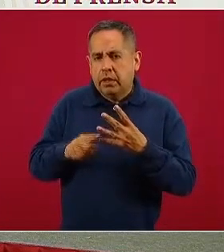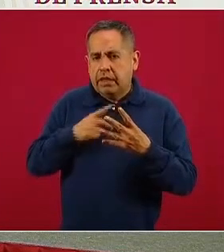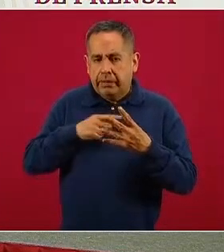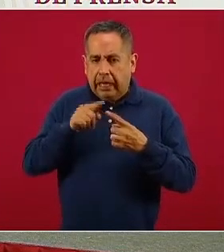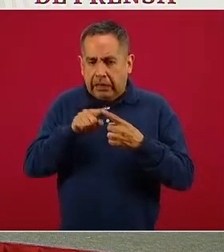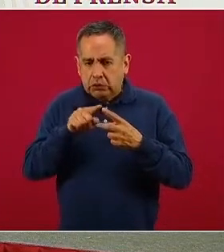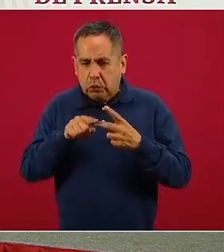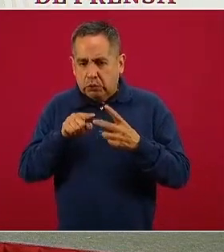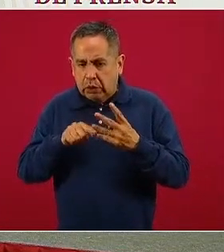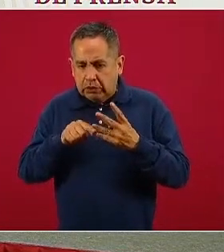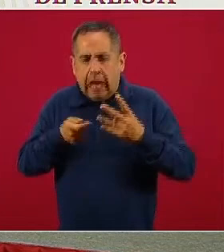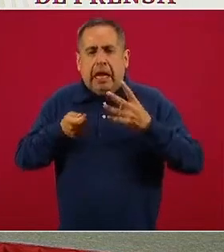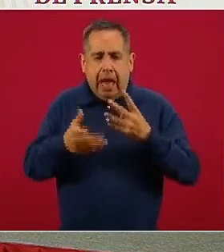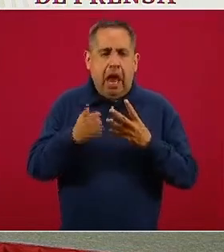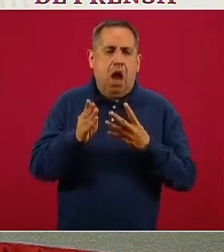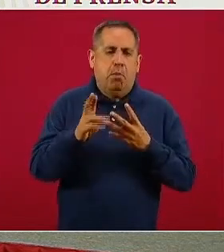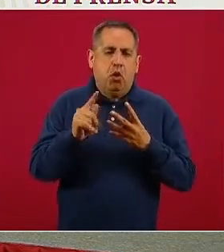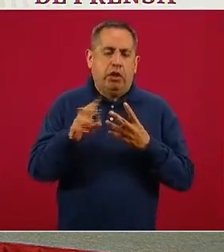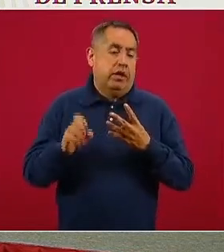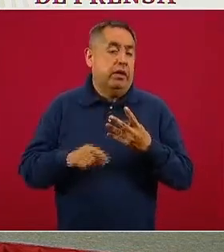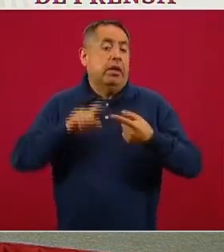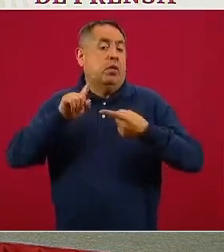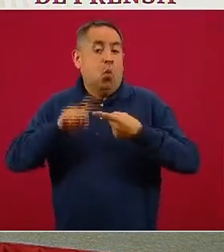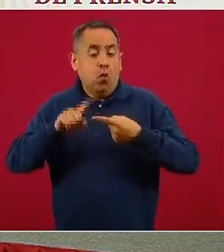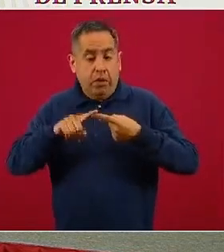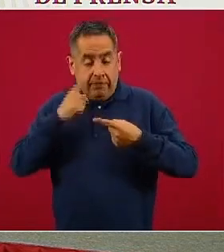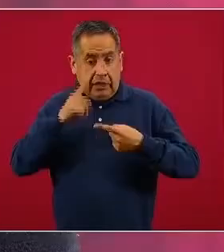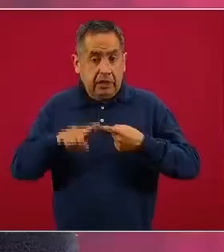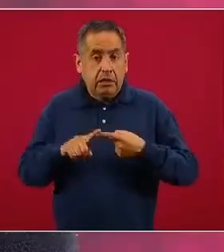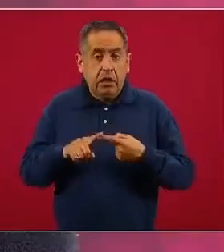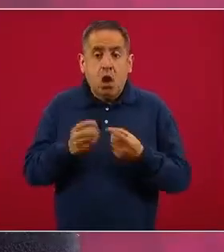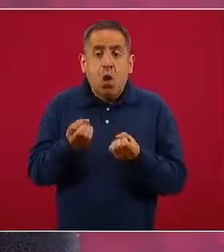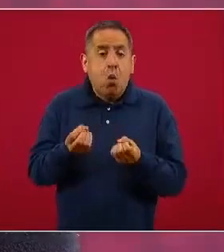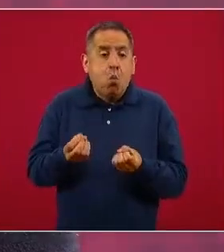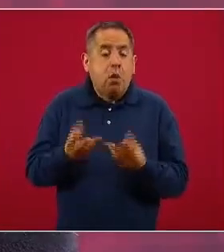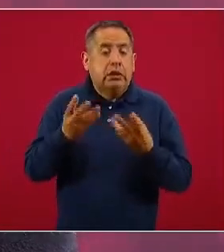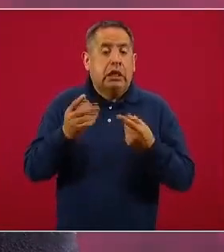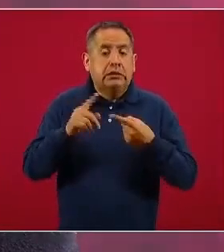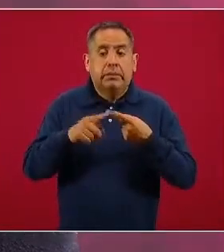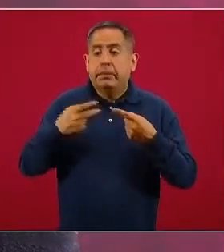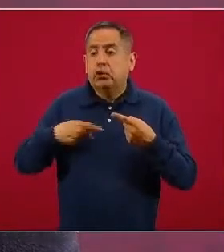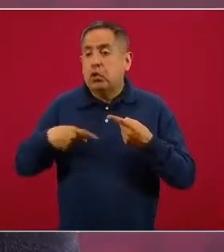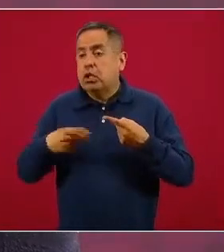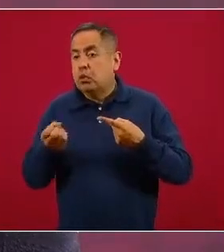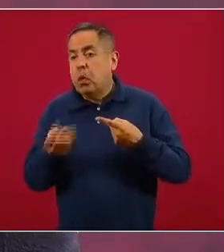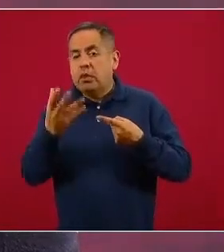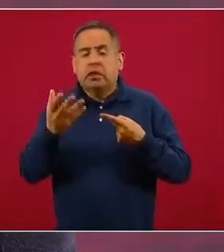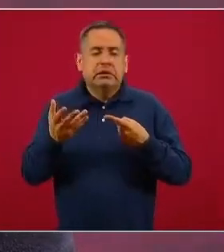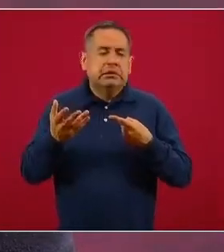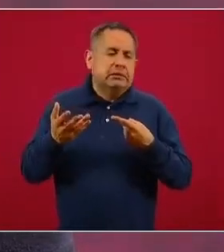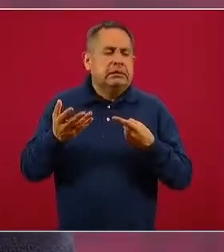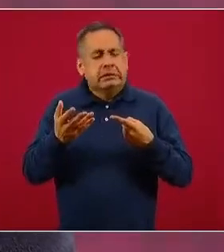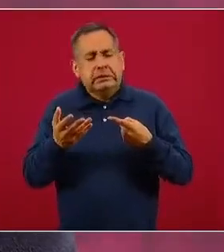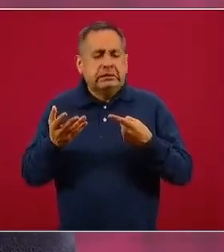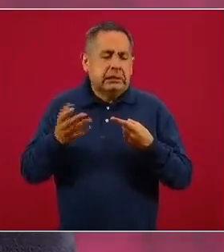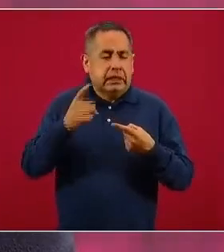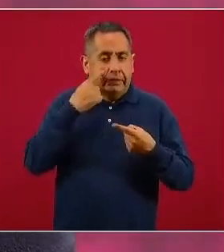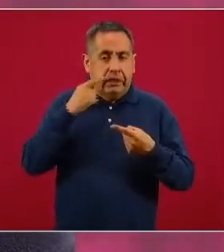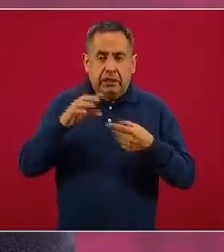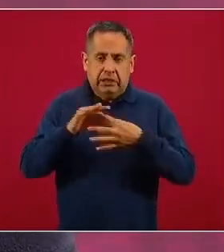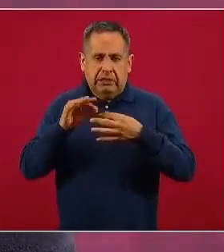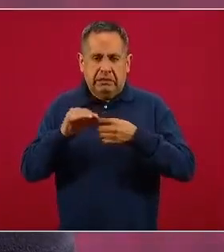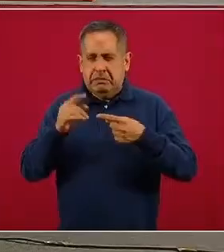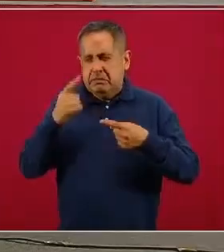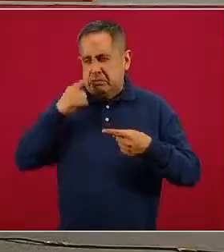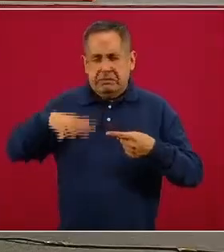de cumplirse. Uno de ellos es precisamente el número de personas. La definición general más